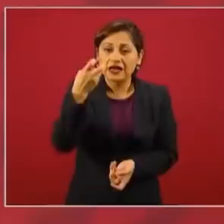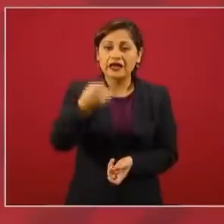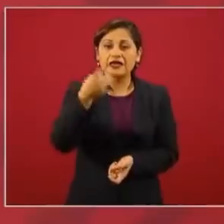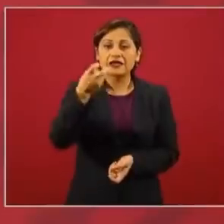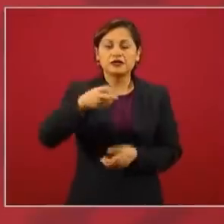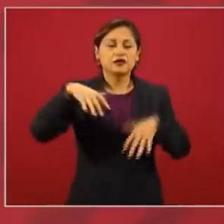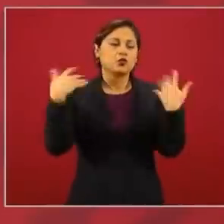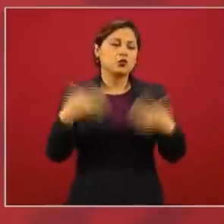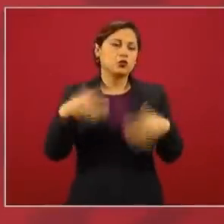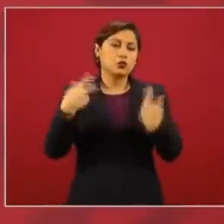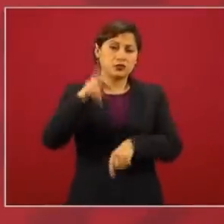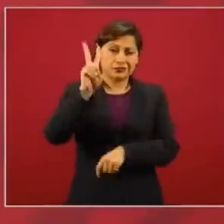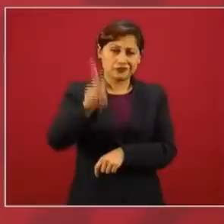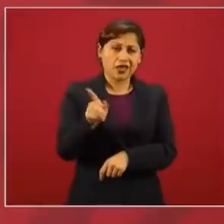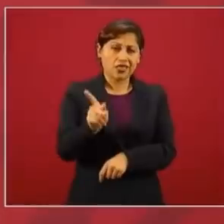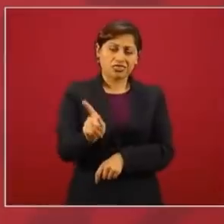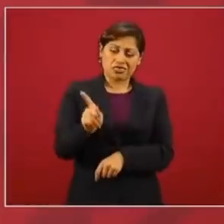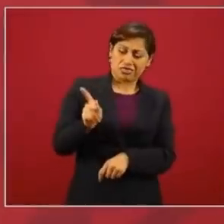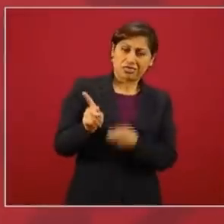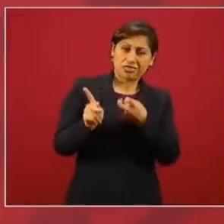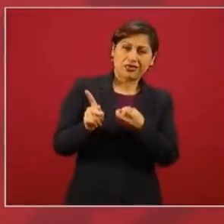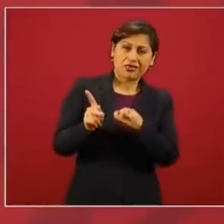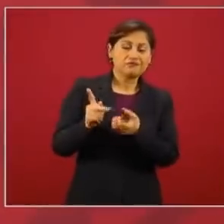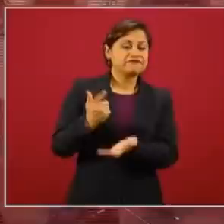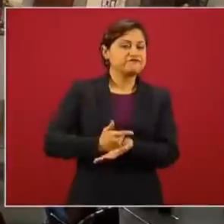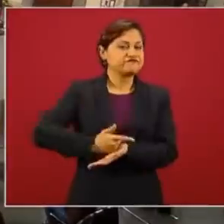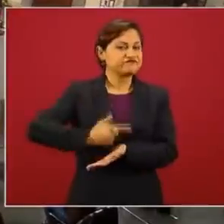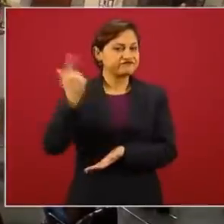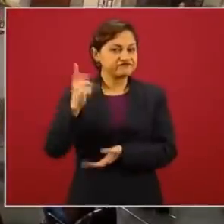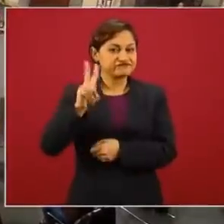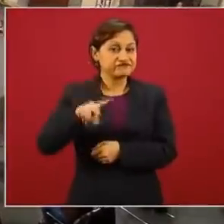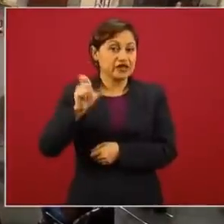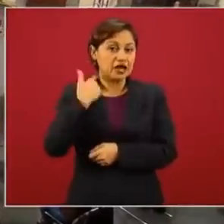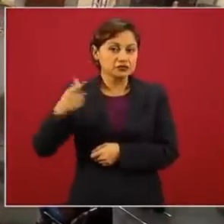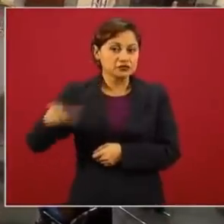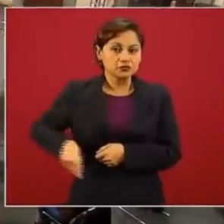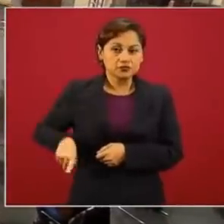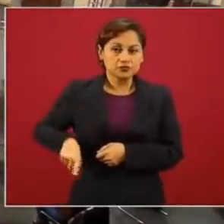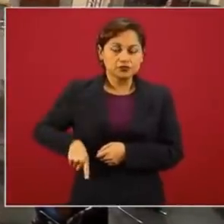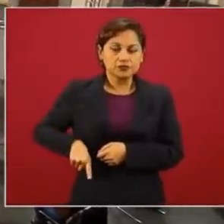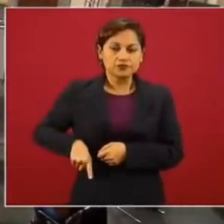de simulación se llegó. Entonces, si hay esta iniciativa